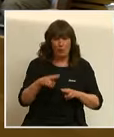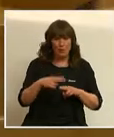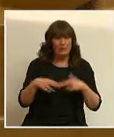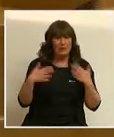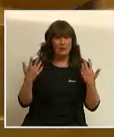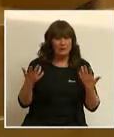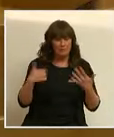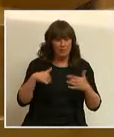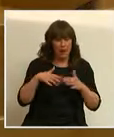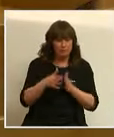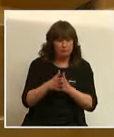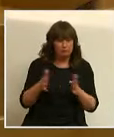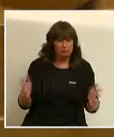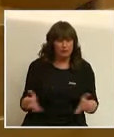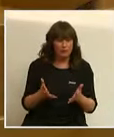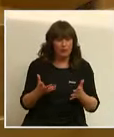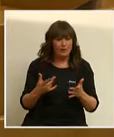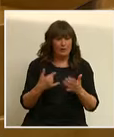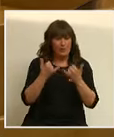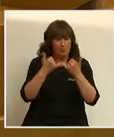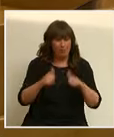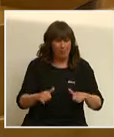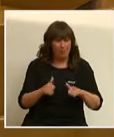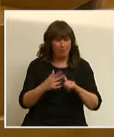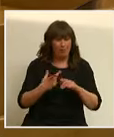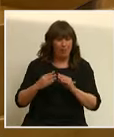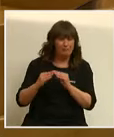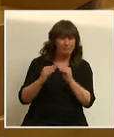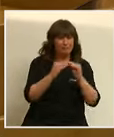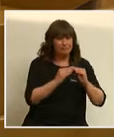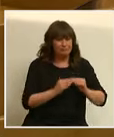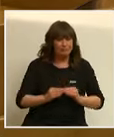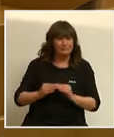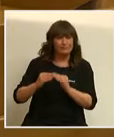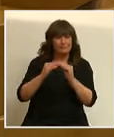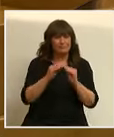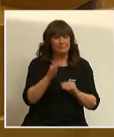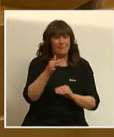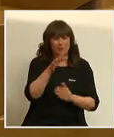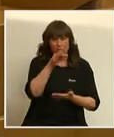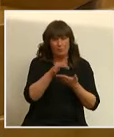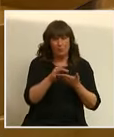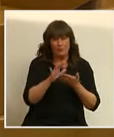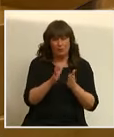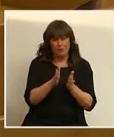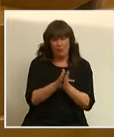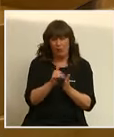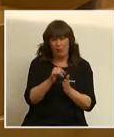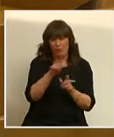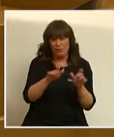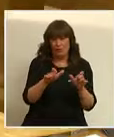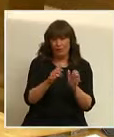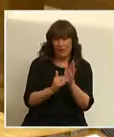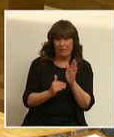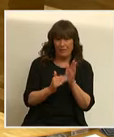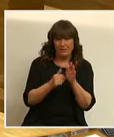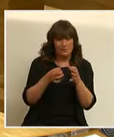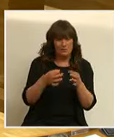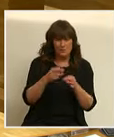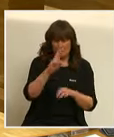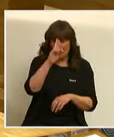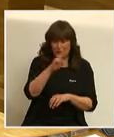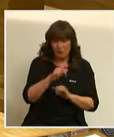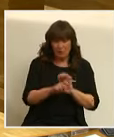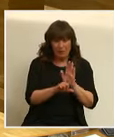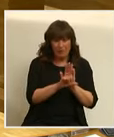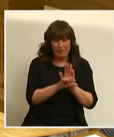la hora de fomentar la concordia, la armonía y el compromiso con los valencianos, siempre desde el firme respeto a la ley